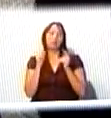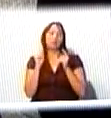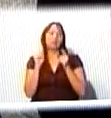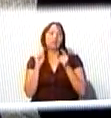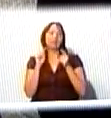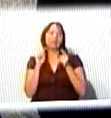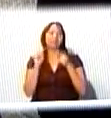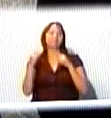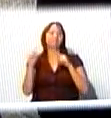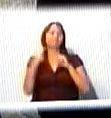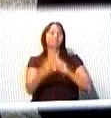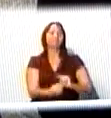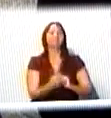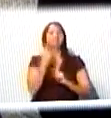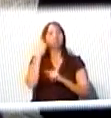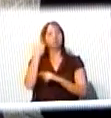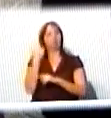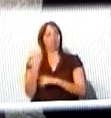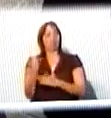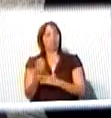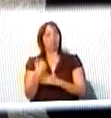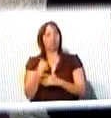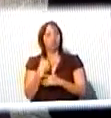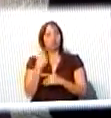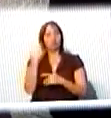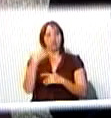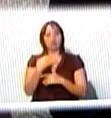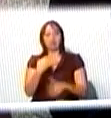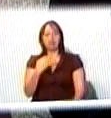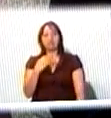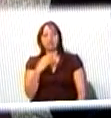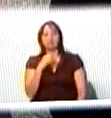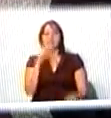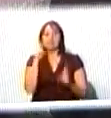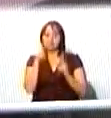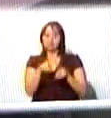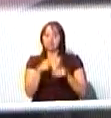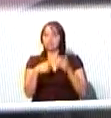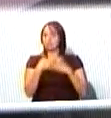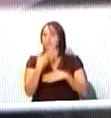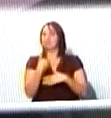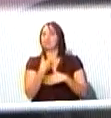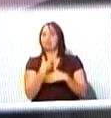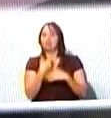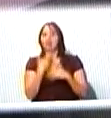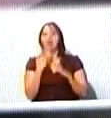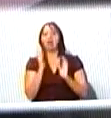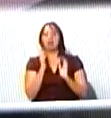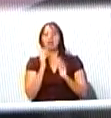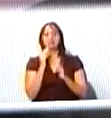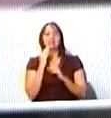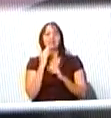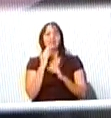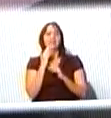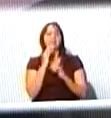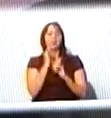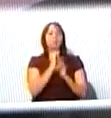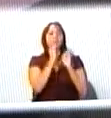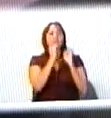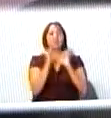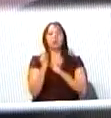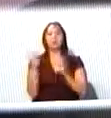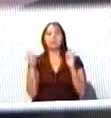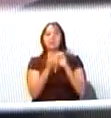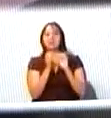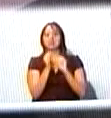asunto porque más bien yo creo que la gente se identificó más con la gestión que hemos venido